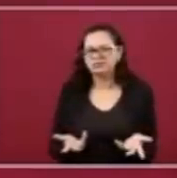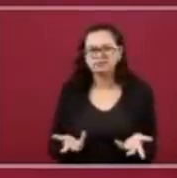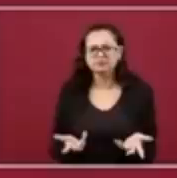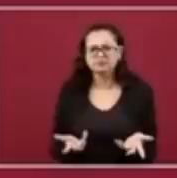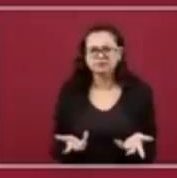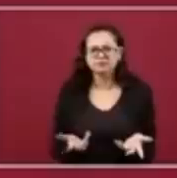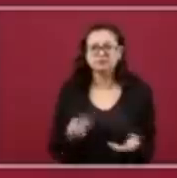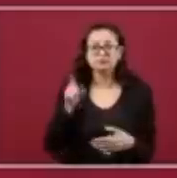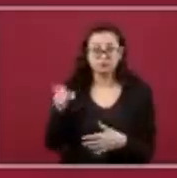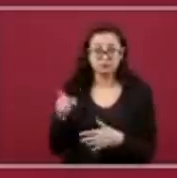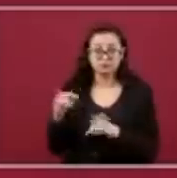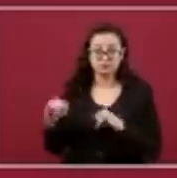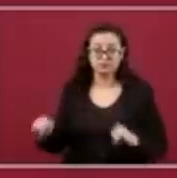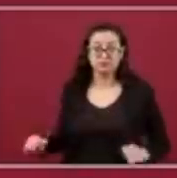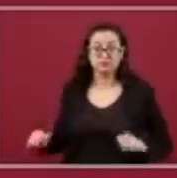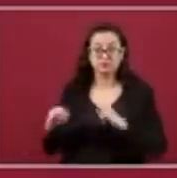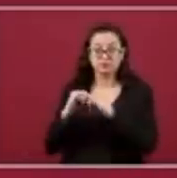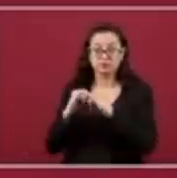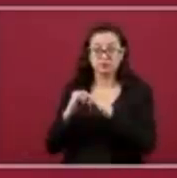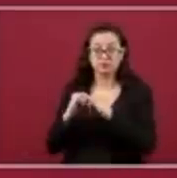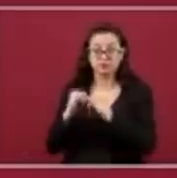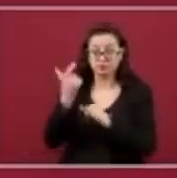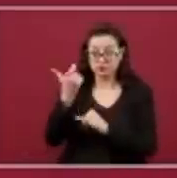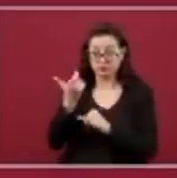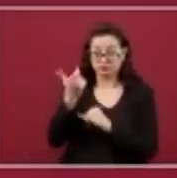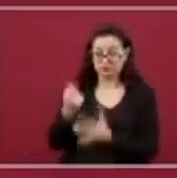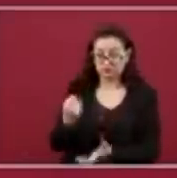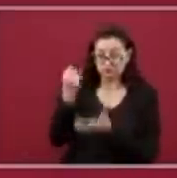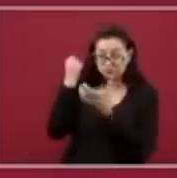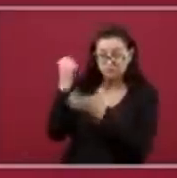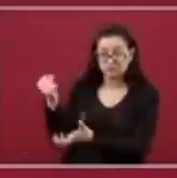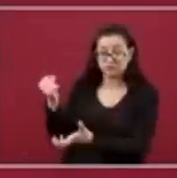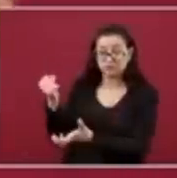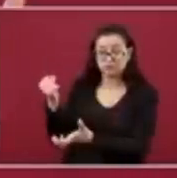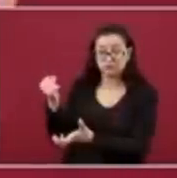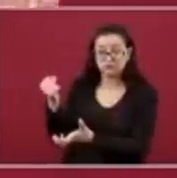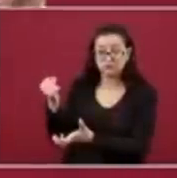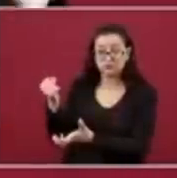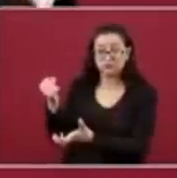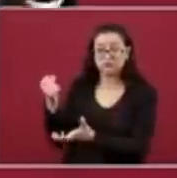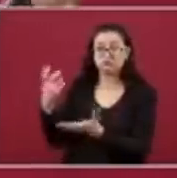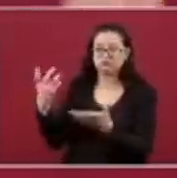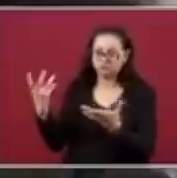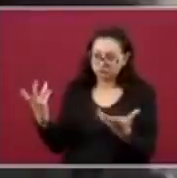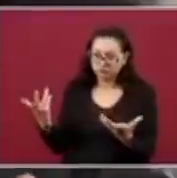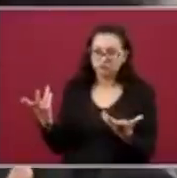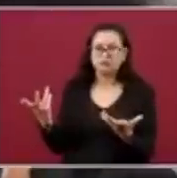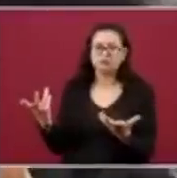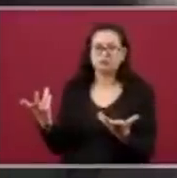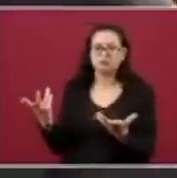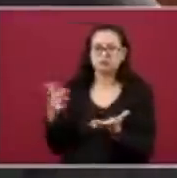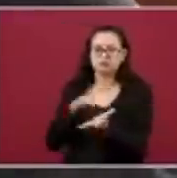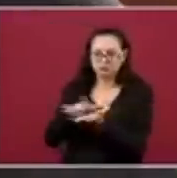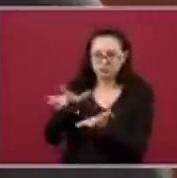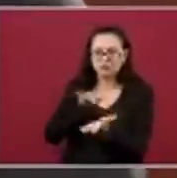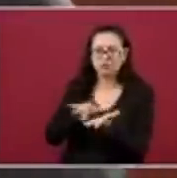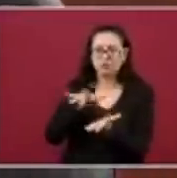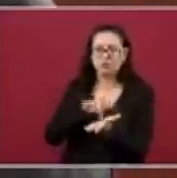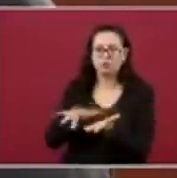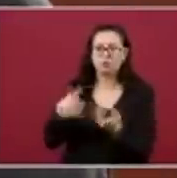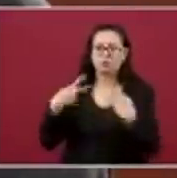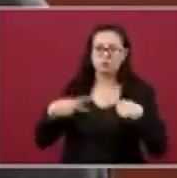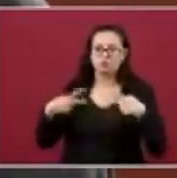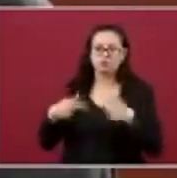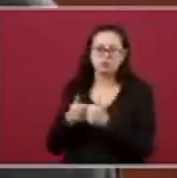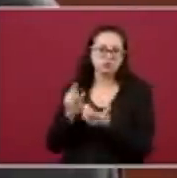Pues que ese instituto, los recursos de ese instituto, se sumen al apoyo a personas